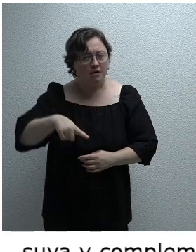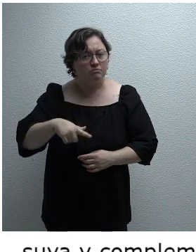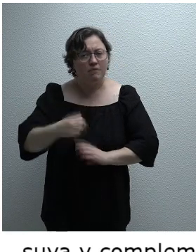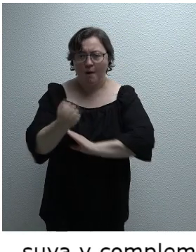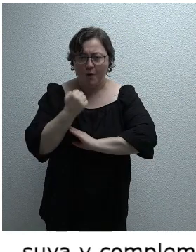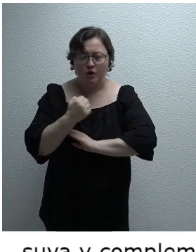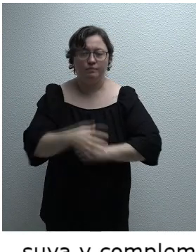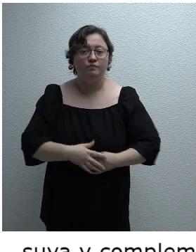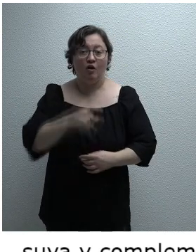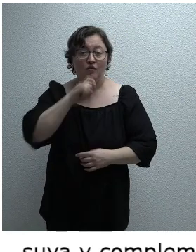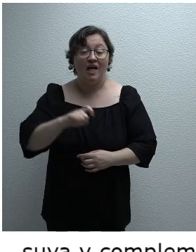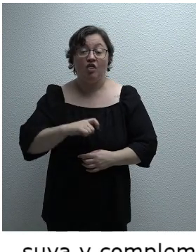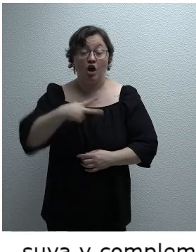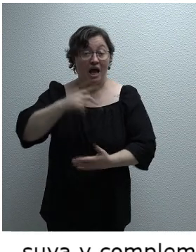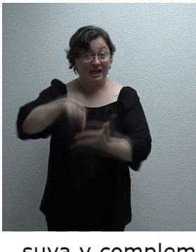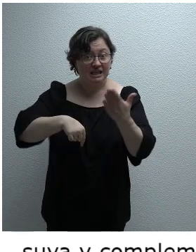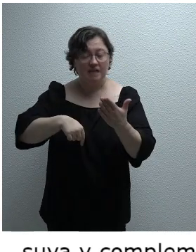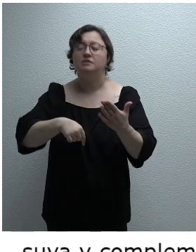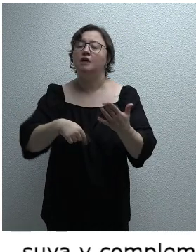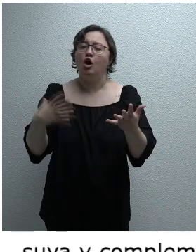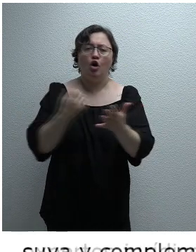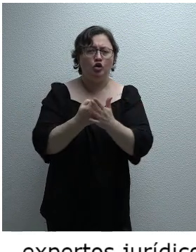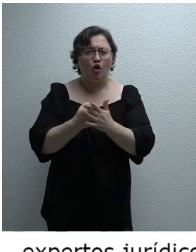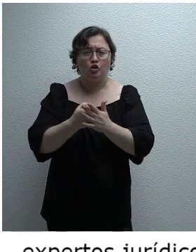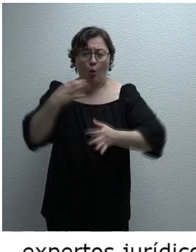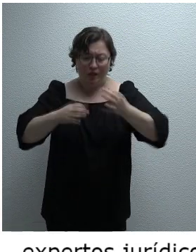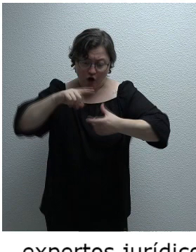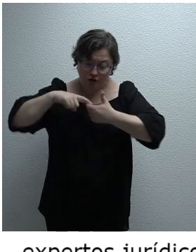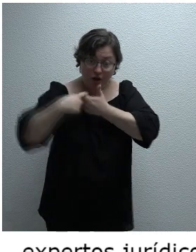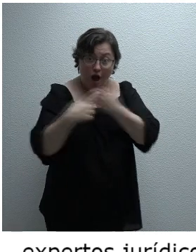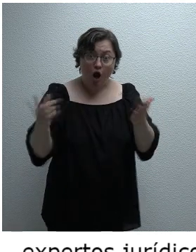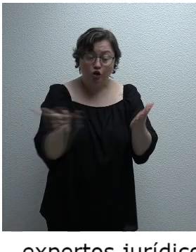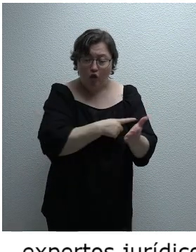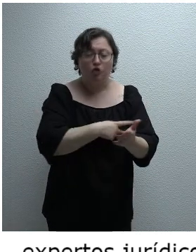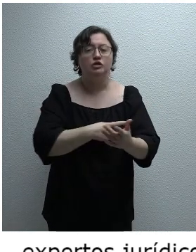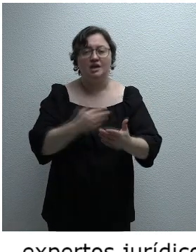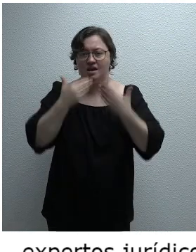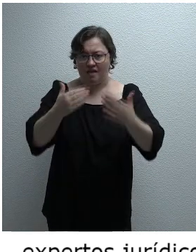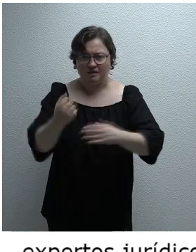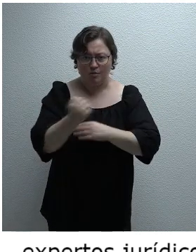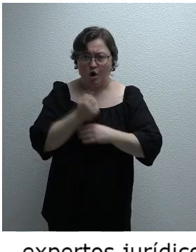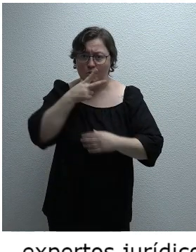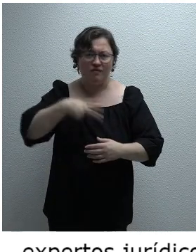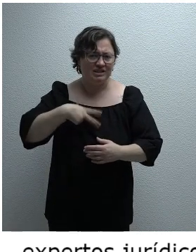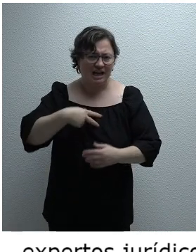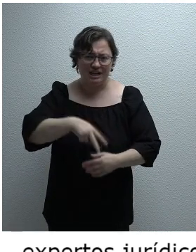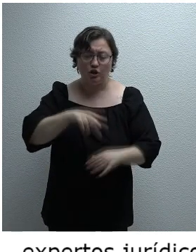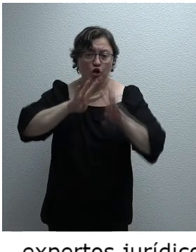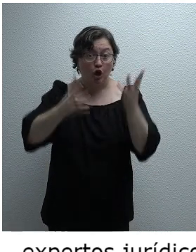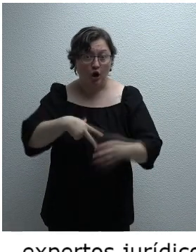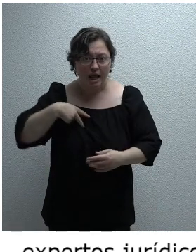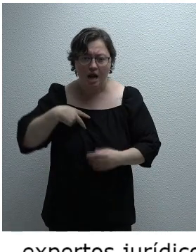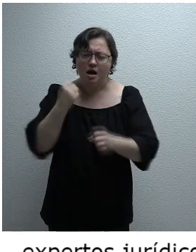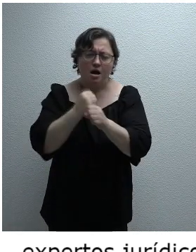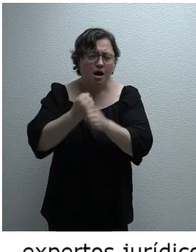dar también a la Fundación Aiquitas, bueno, a todos los operadores del ámbito jurídico, al Consejo General de Fiscales, bueno, todos realmente se han puesto a